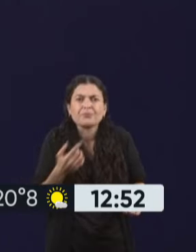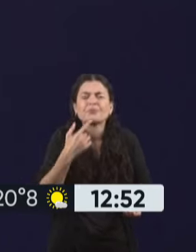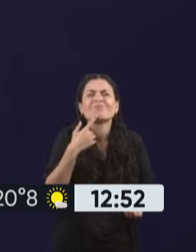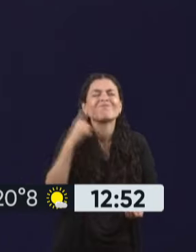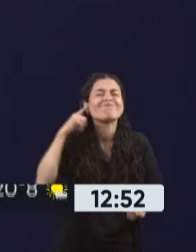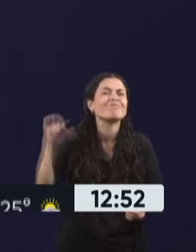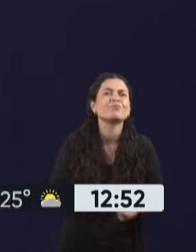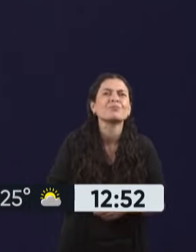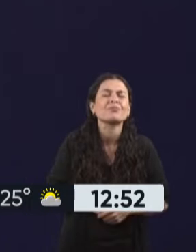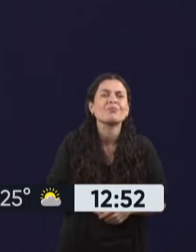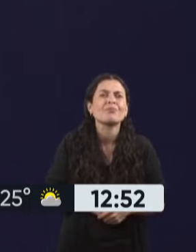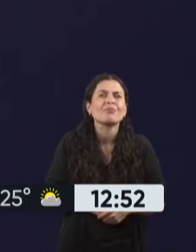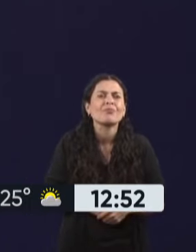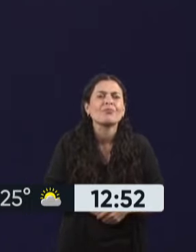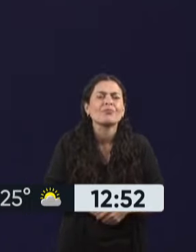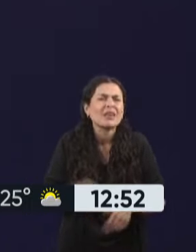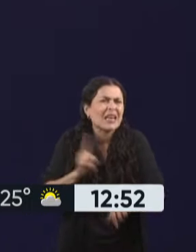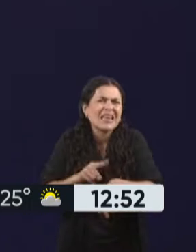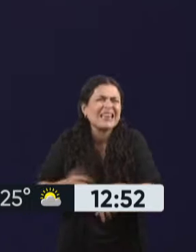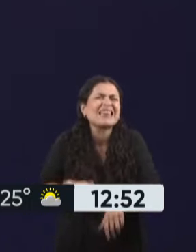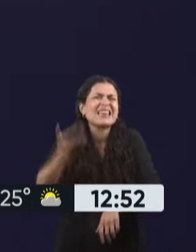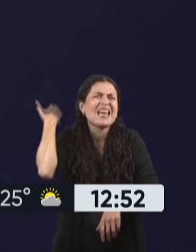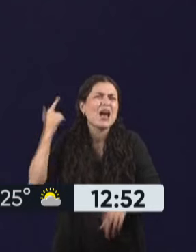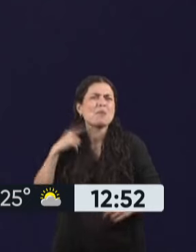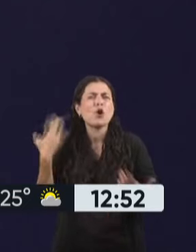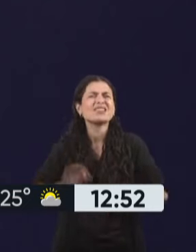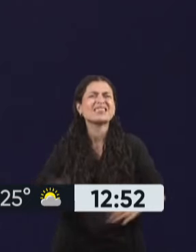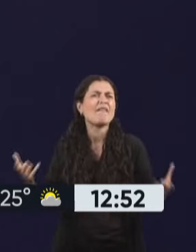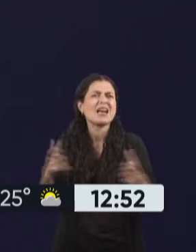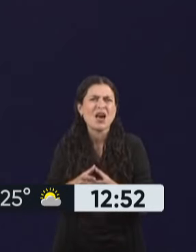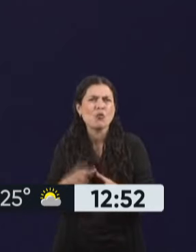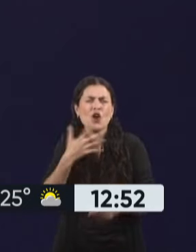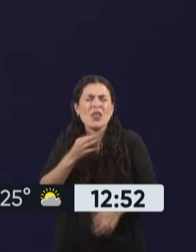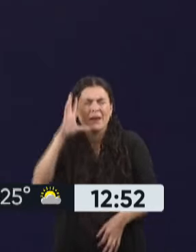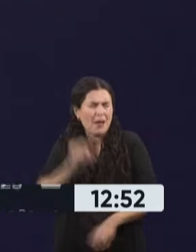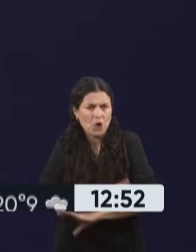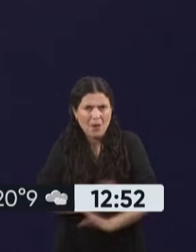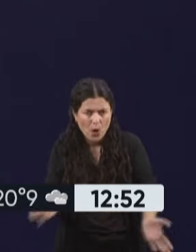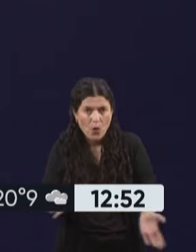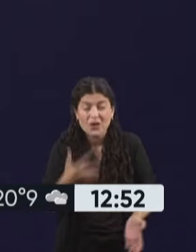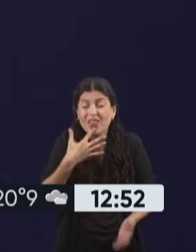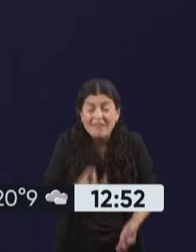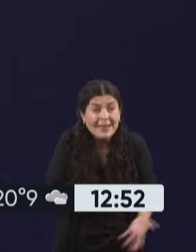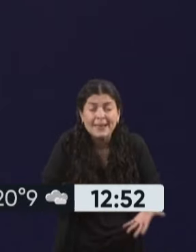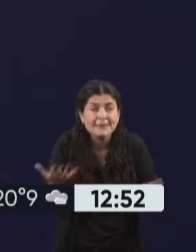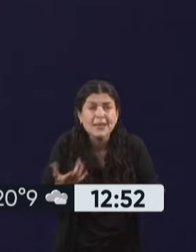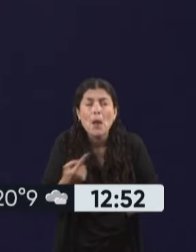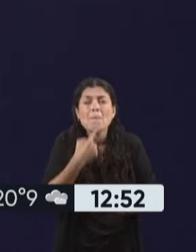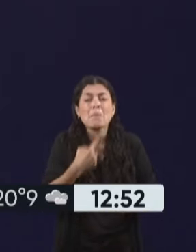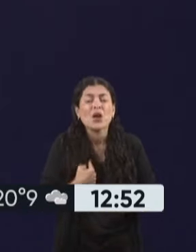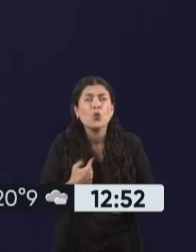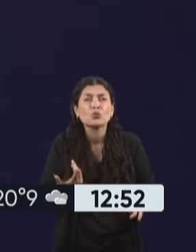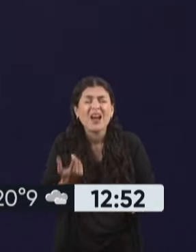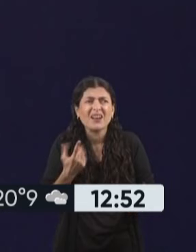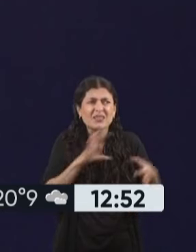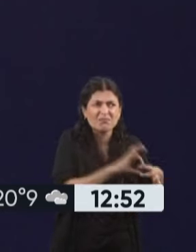Pasó hace meses, entiendo. Una de las charlas fue... ¿No fue ahora? No sé qué tiene que ver, te la contesto, pero la verdad es que no sé qué tiene